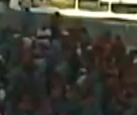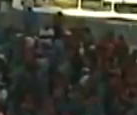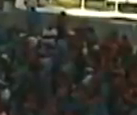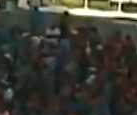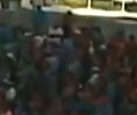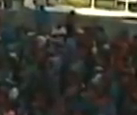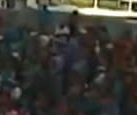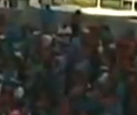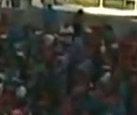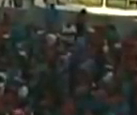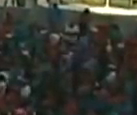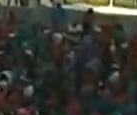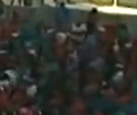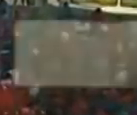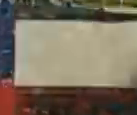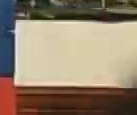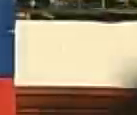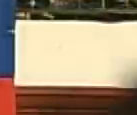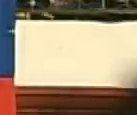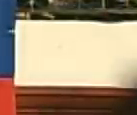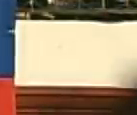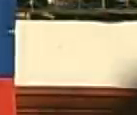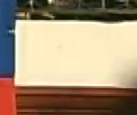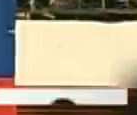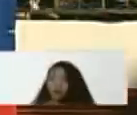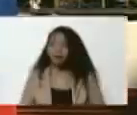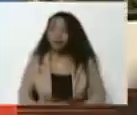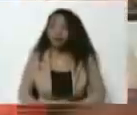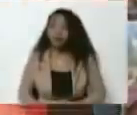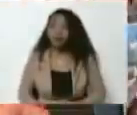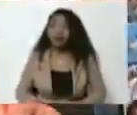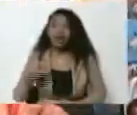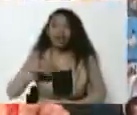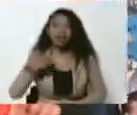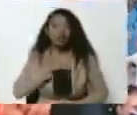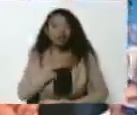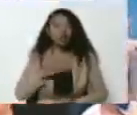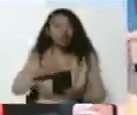Y aquí estamos, pues, ¡leales siempre!